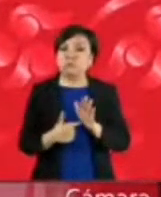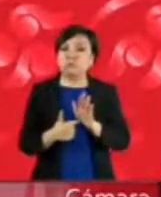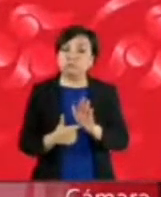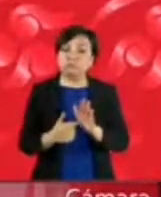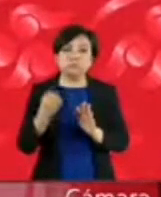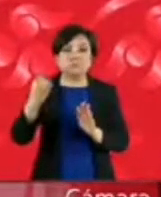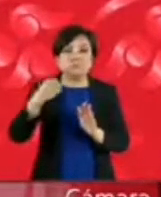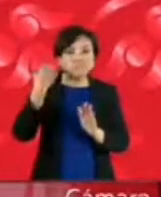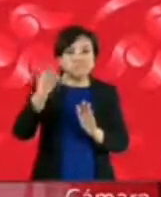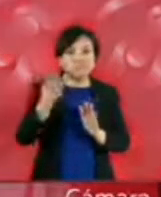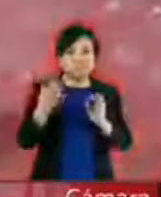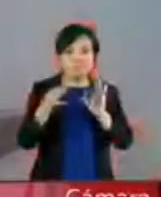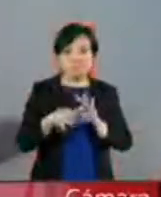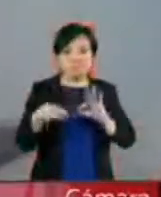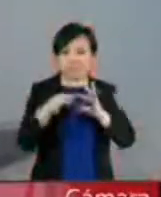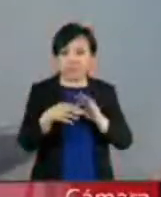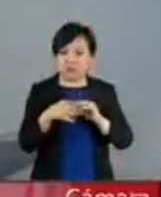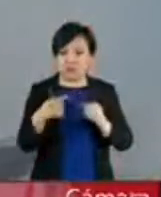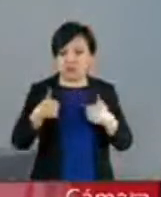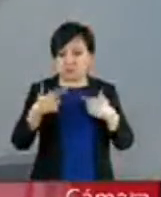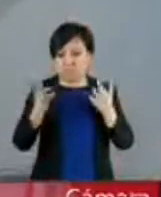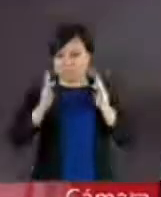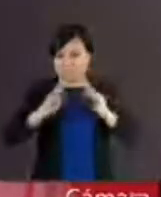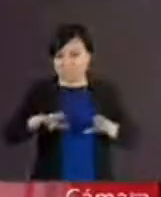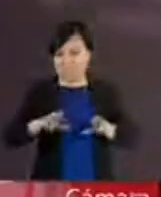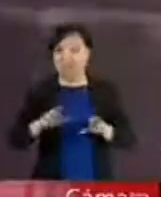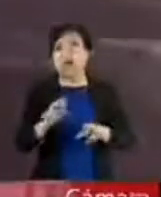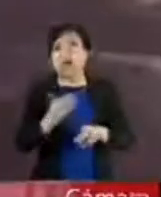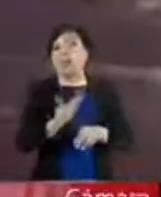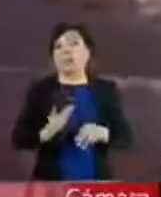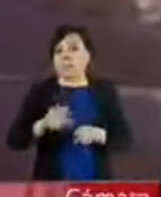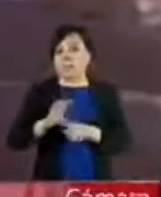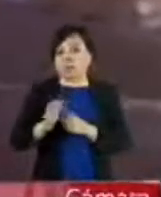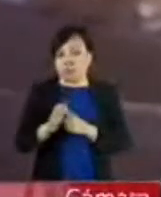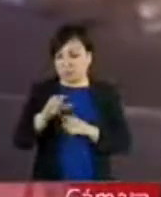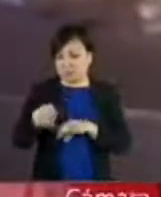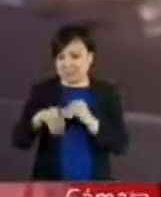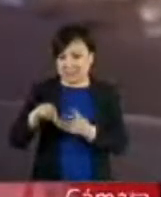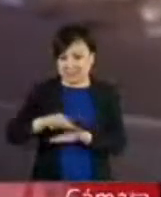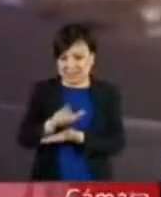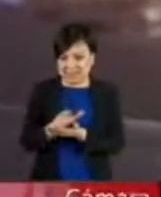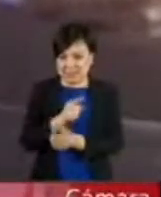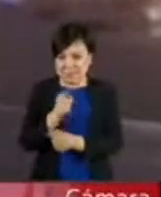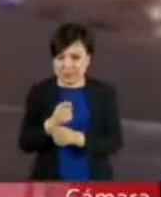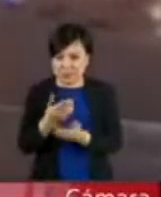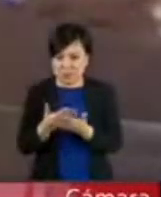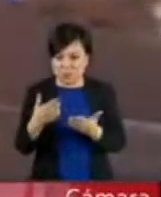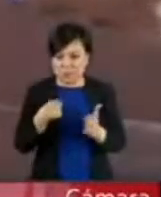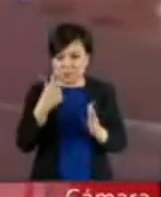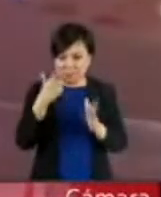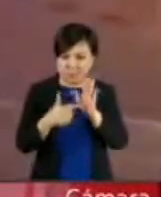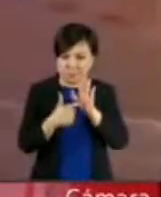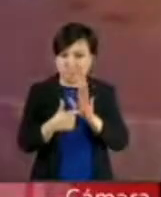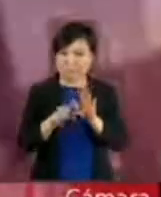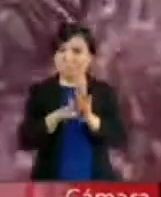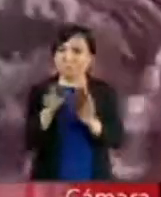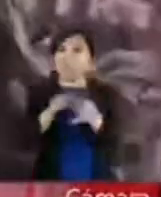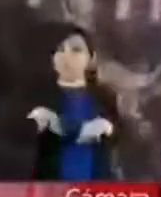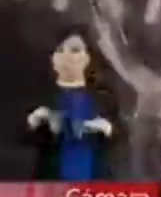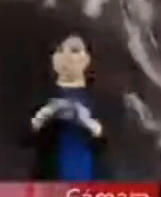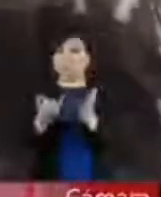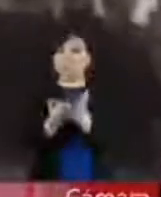palabra como presidenta de la Comisión de Estudios Legislativos Primera para exponer ante ustedes la relevancia de